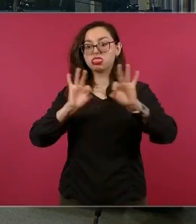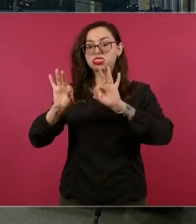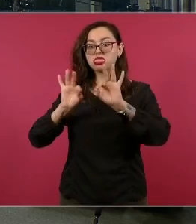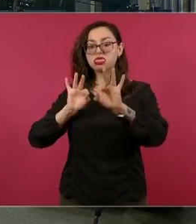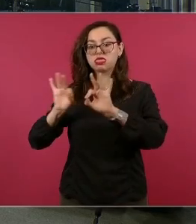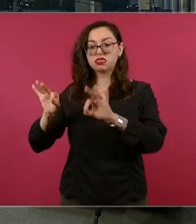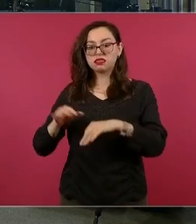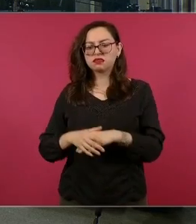Nosotros te vamos a ayudar.